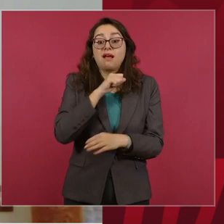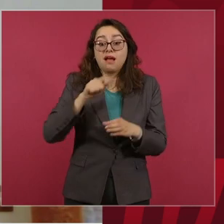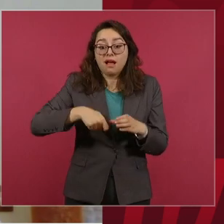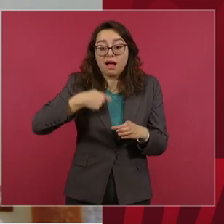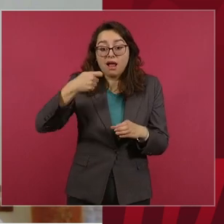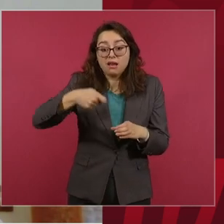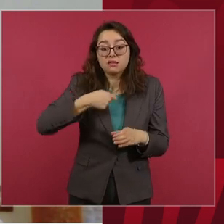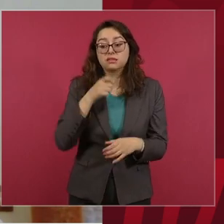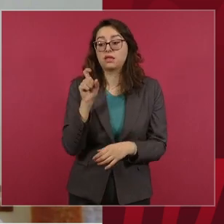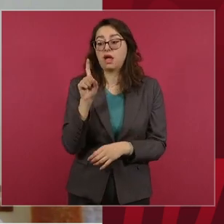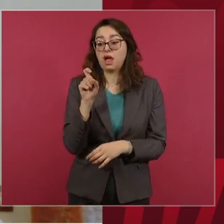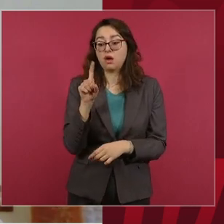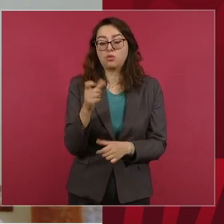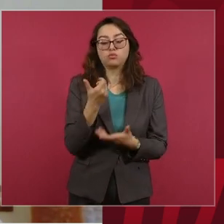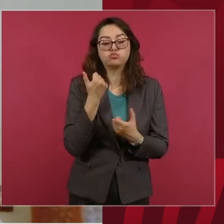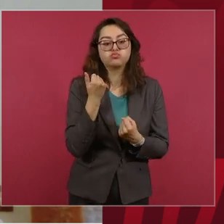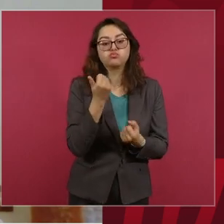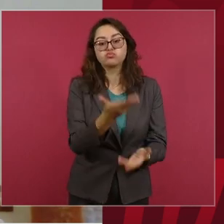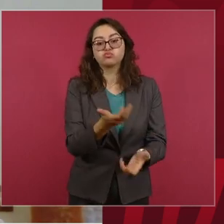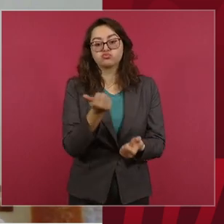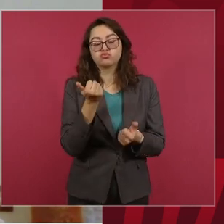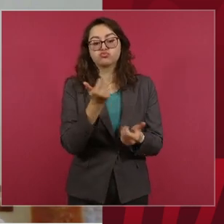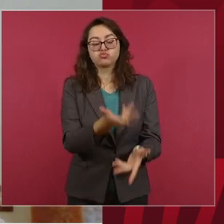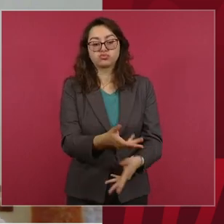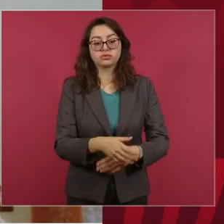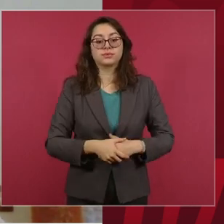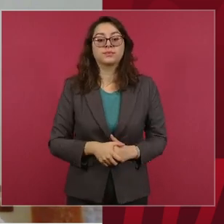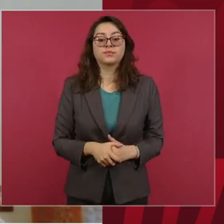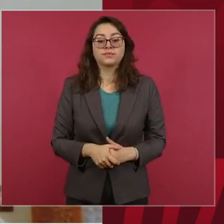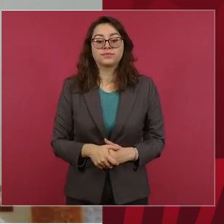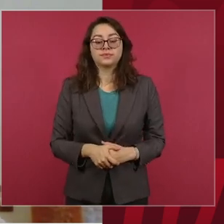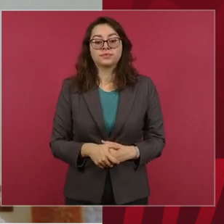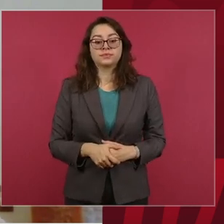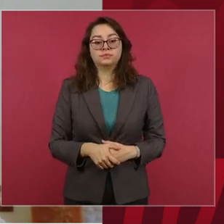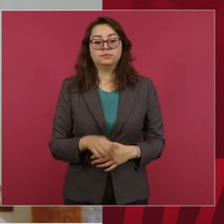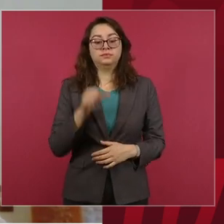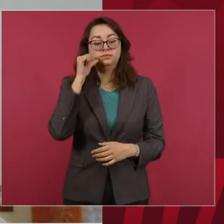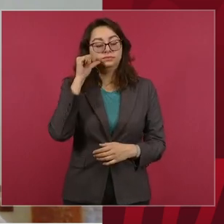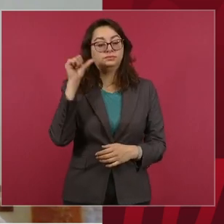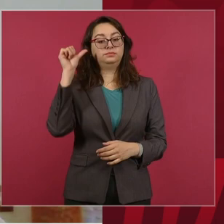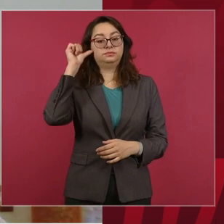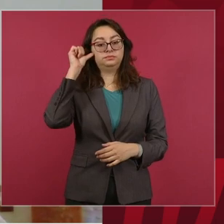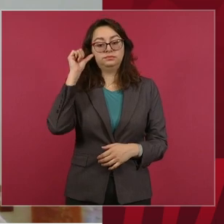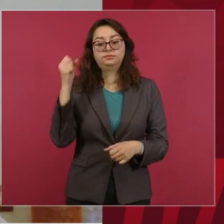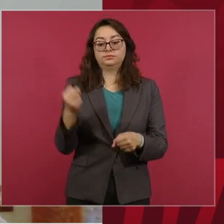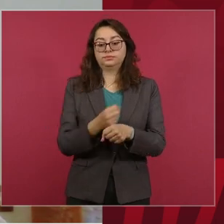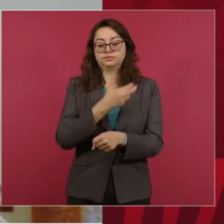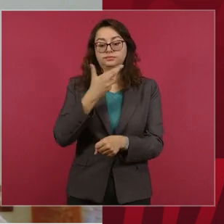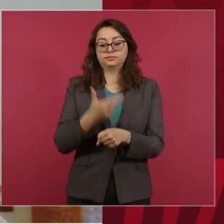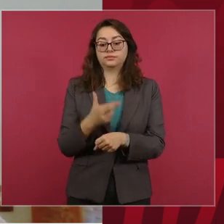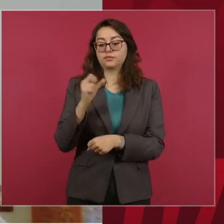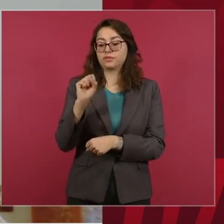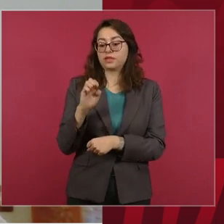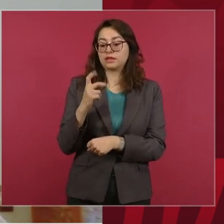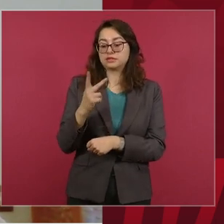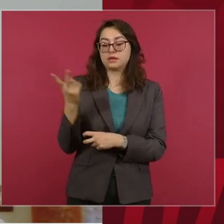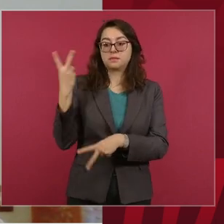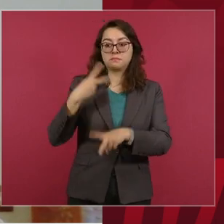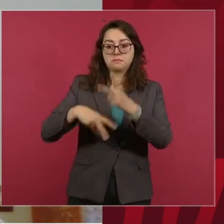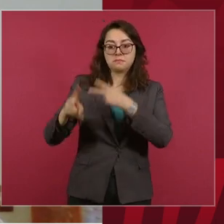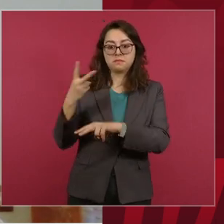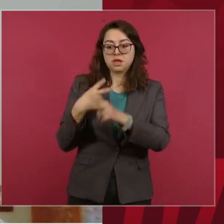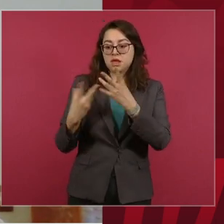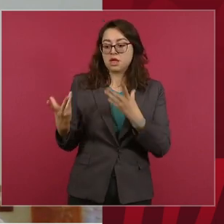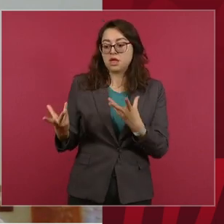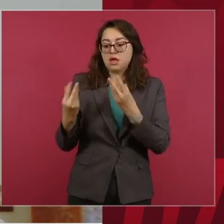Hasta el día de ayer, además con la presencia de la secretaria de Educación, Leticia Ramírez, se han